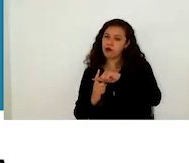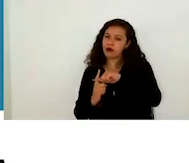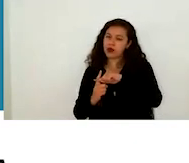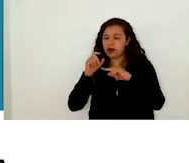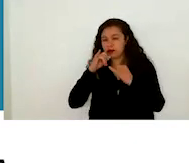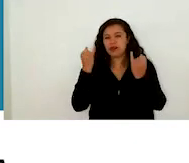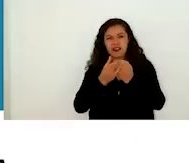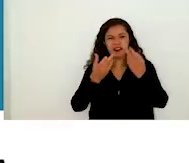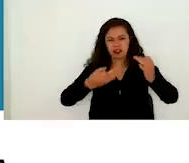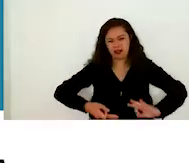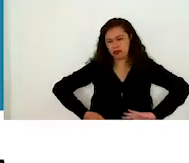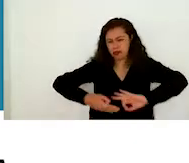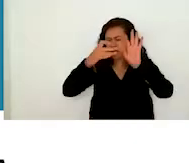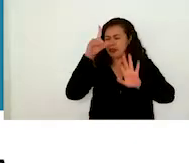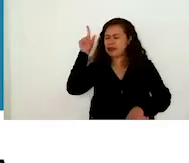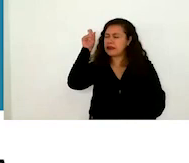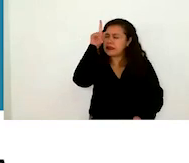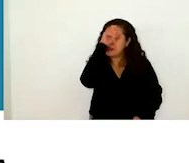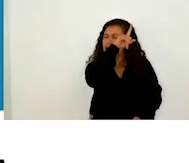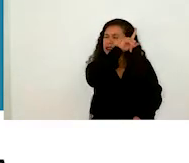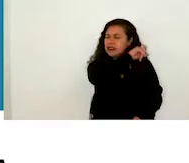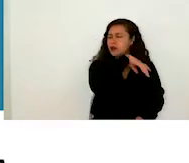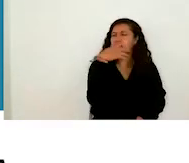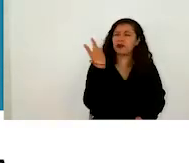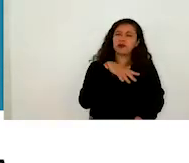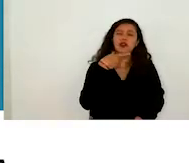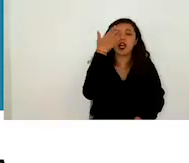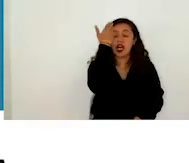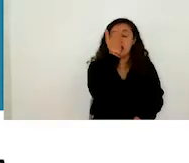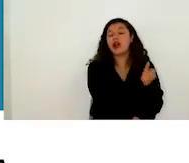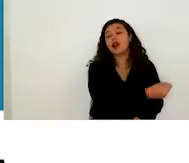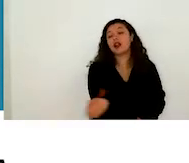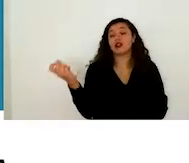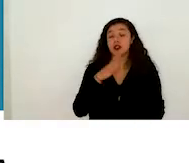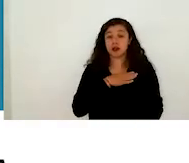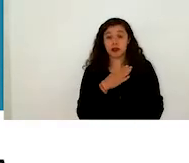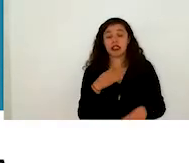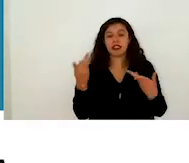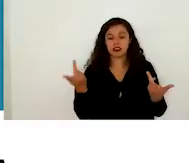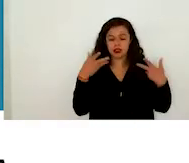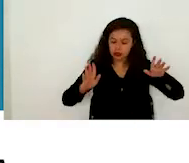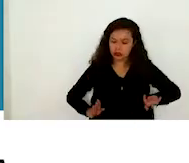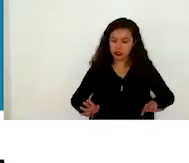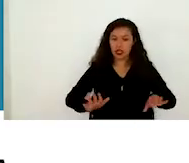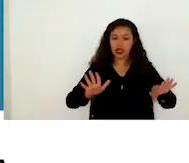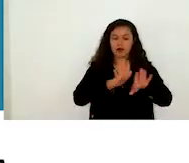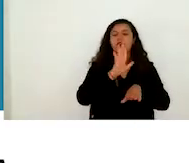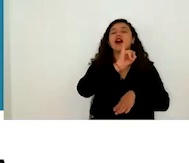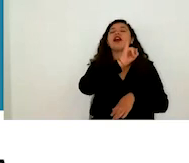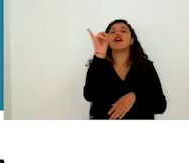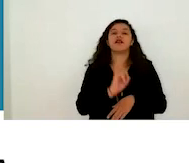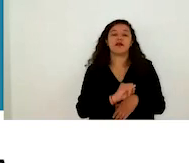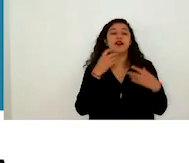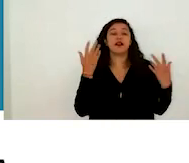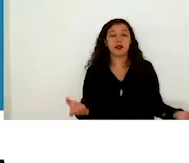obscura adversidad va a encontrar buenas salidas y su actitud nunca va a cambiar una